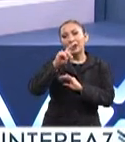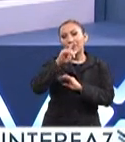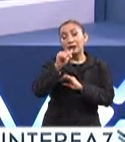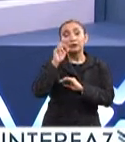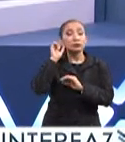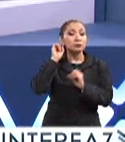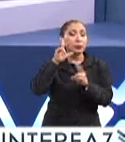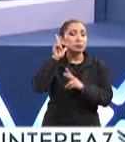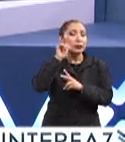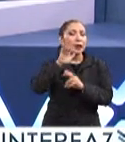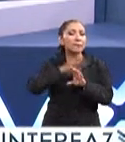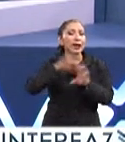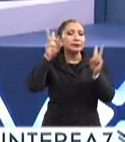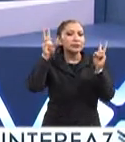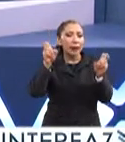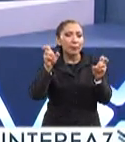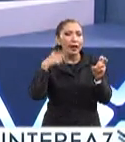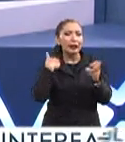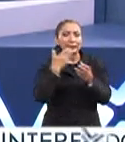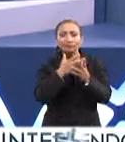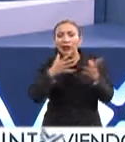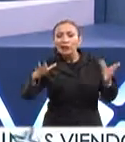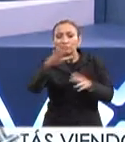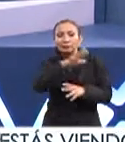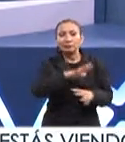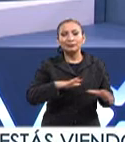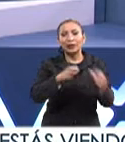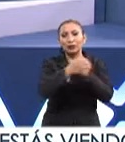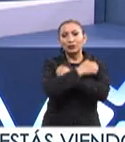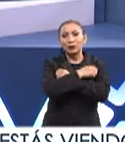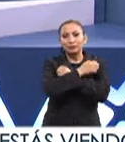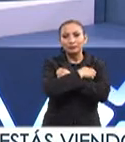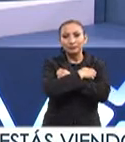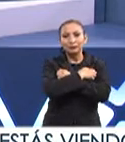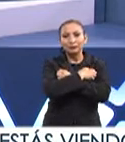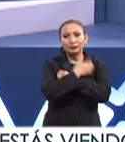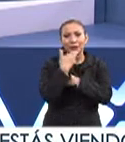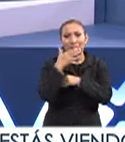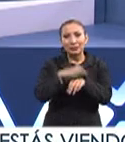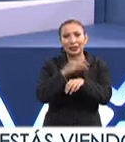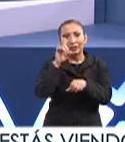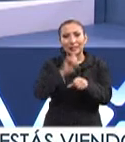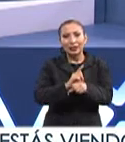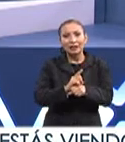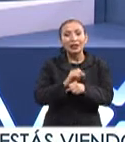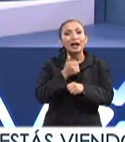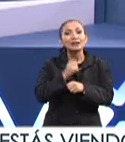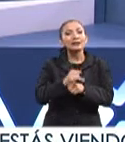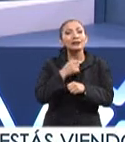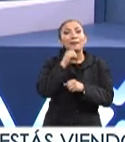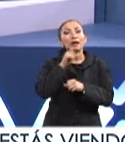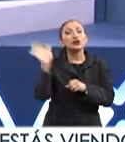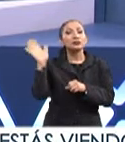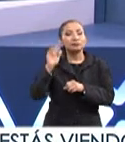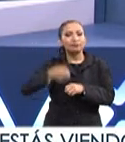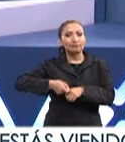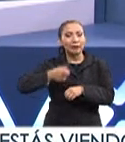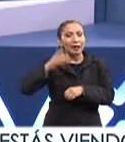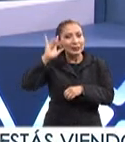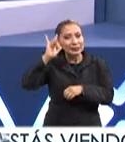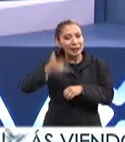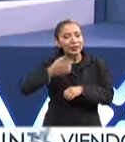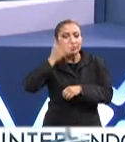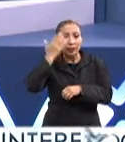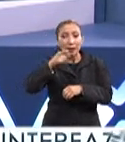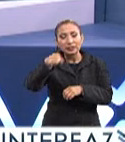Interfaz. Nos vemos mañana con más temas de este gran sector que es la educación. Pasen un excelente día. Así es, Omar. También nos despedimos de Griselda